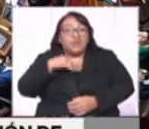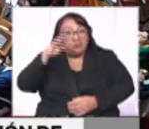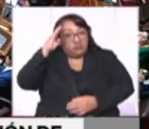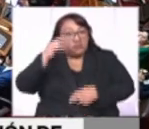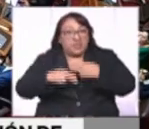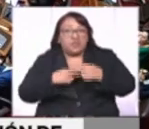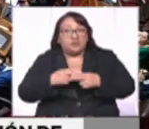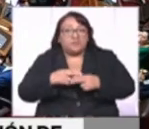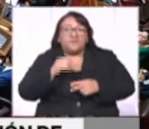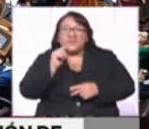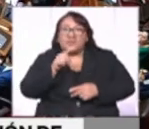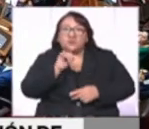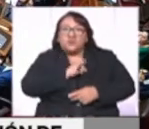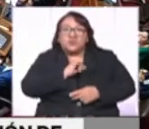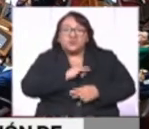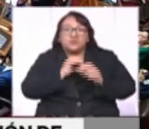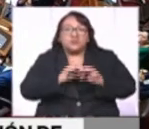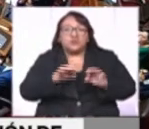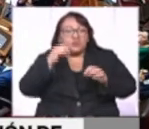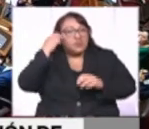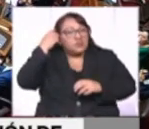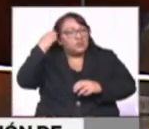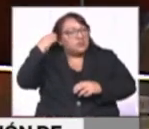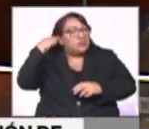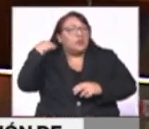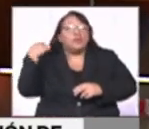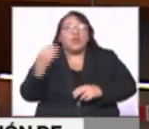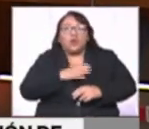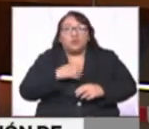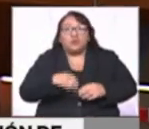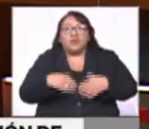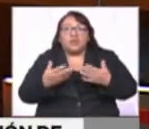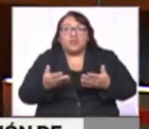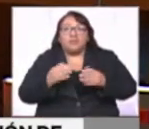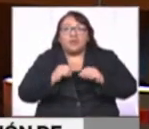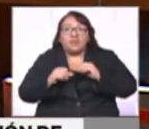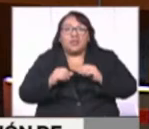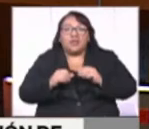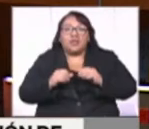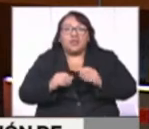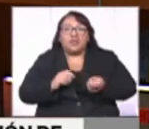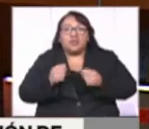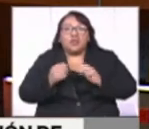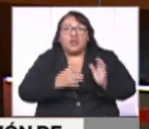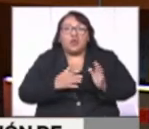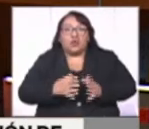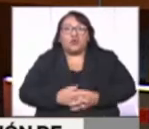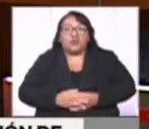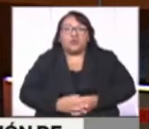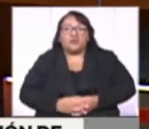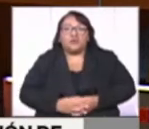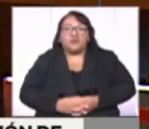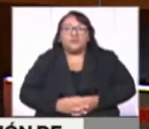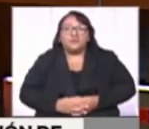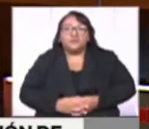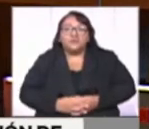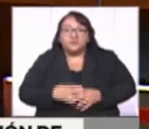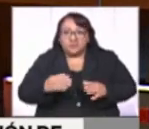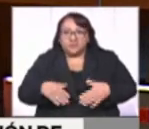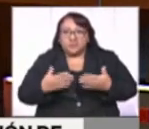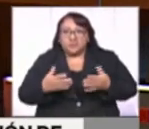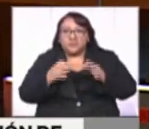Perú es una institución del Estado que tiene una misión de garantizar, mantener y restablecer el orden interno, de